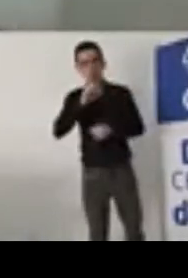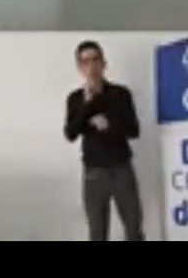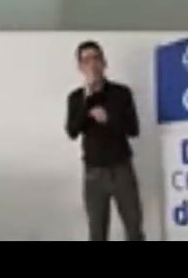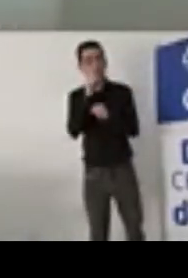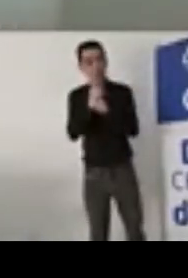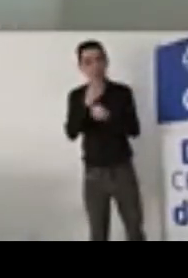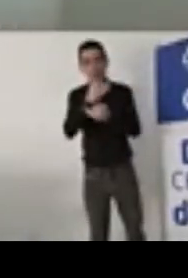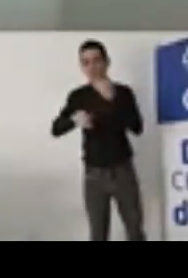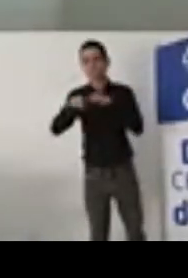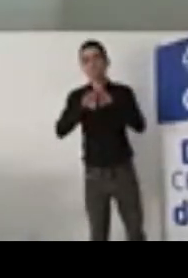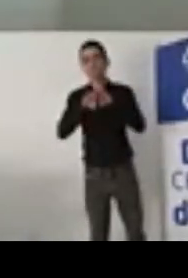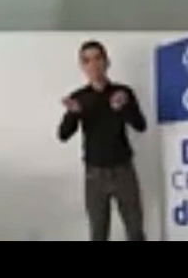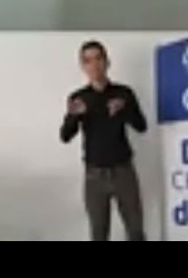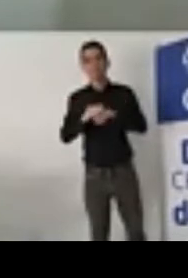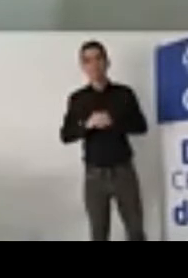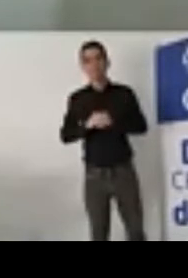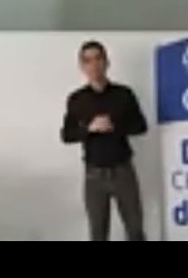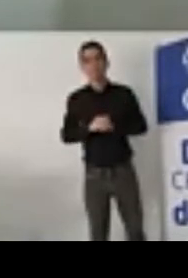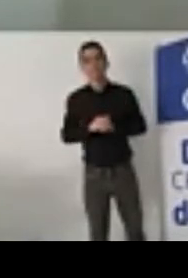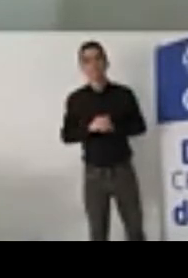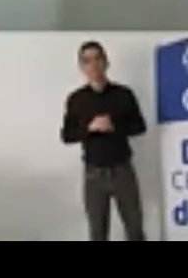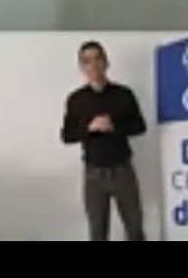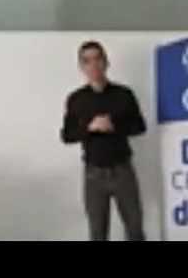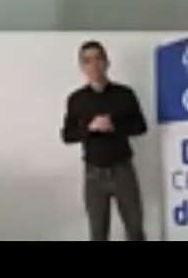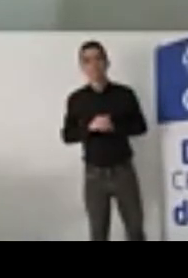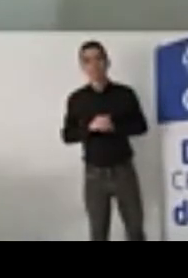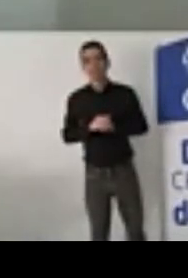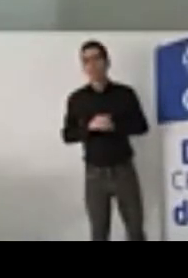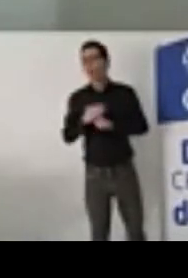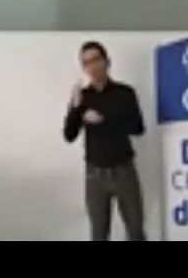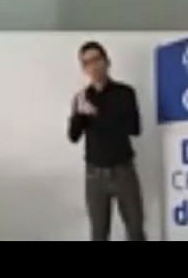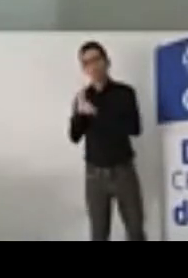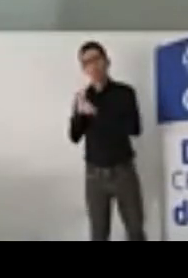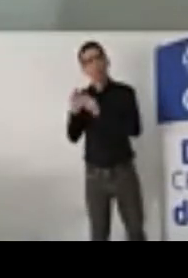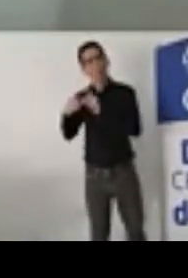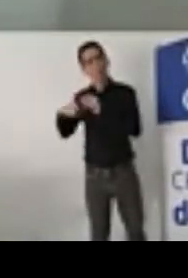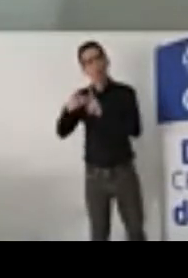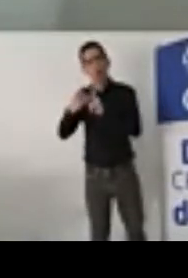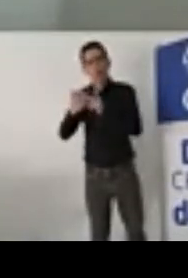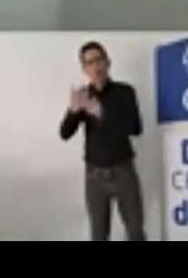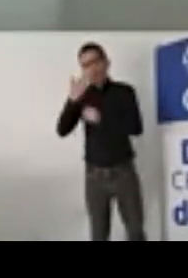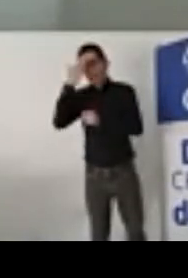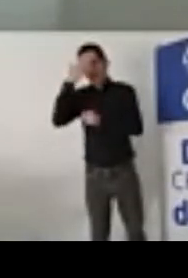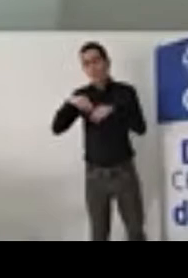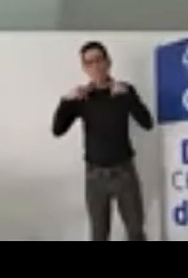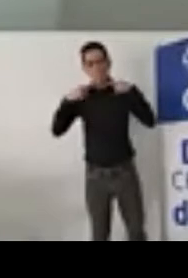en este punto de arranque no hay culpa alguna, simplemente son condiciones con las que